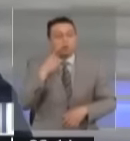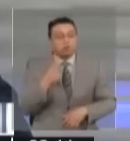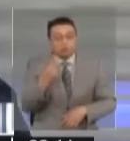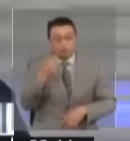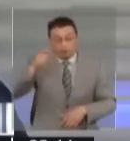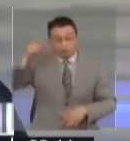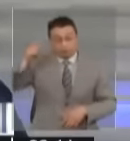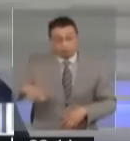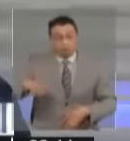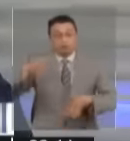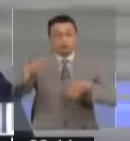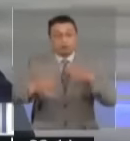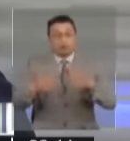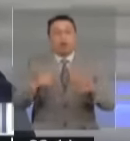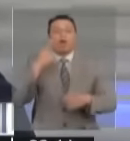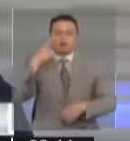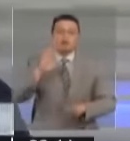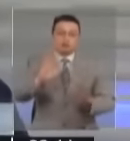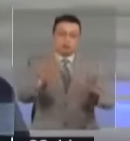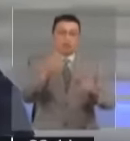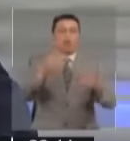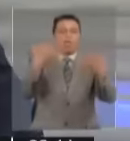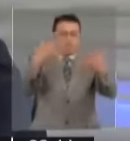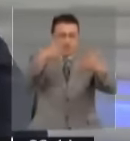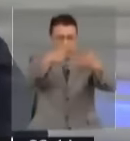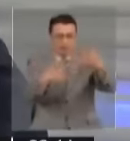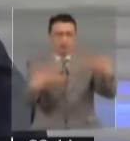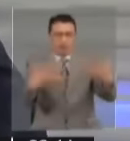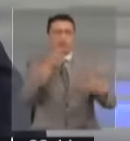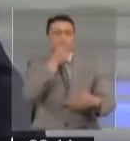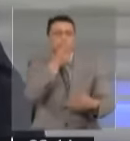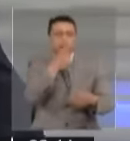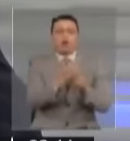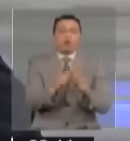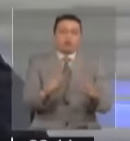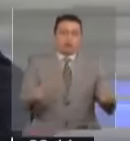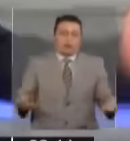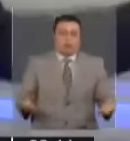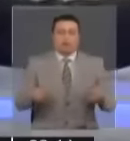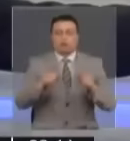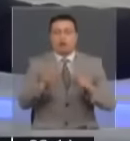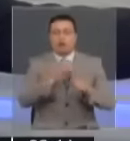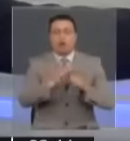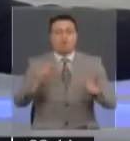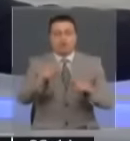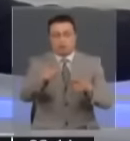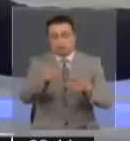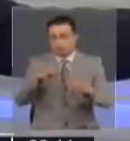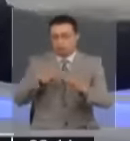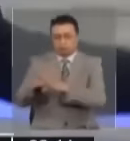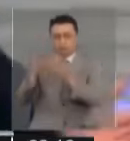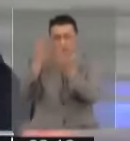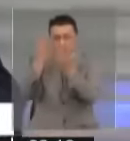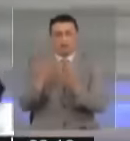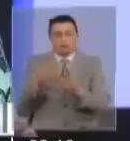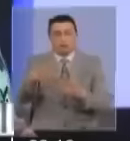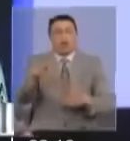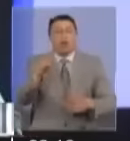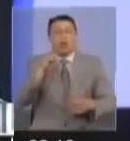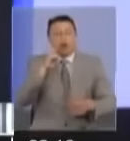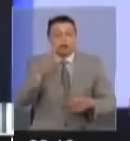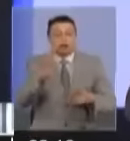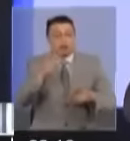fallo o un resultado, una misma persona, por lo usted no mismo puede sospechoso. Destituir a nadie. Alcalde, usted no puede meter sospechoso. A una cárcel a una persona que está